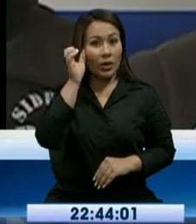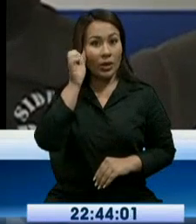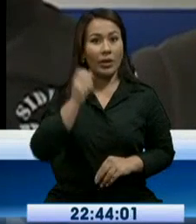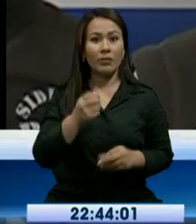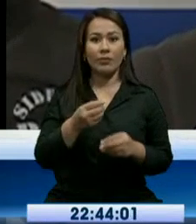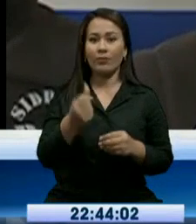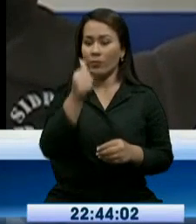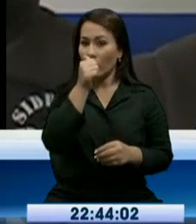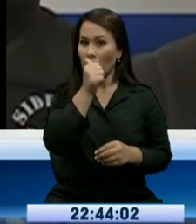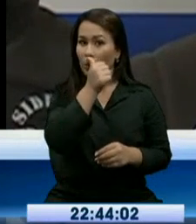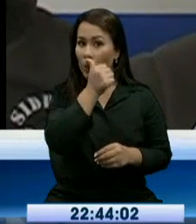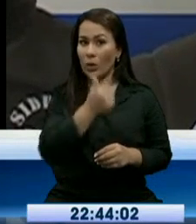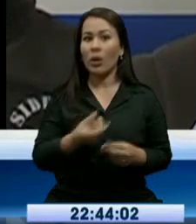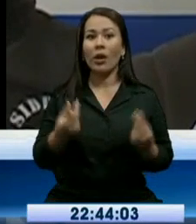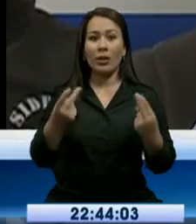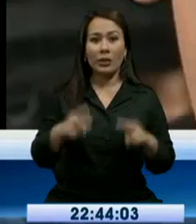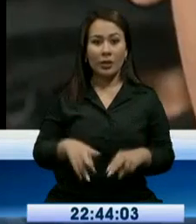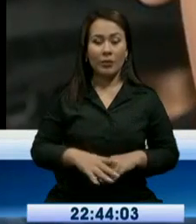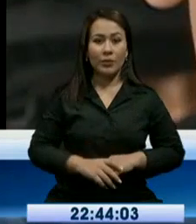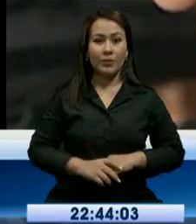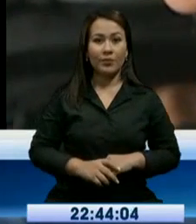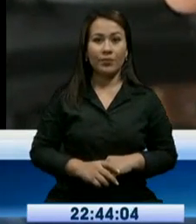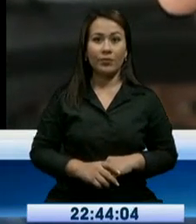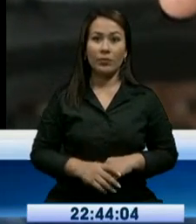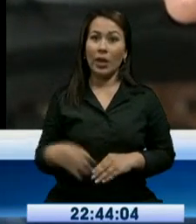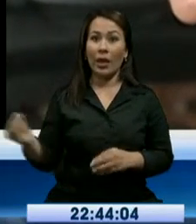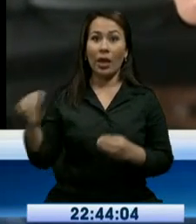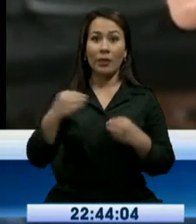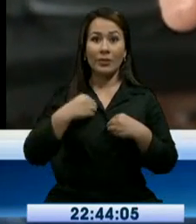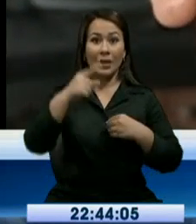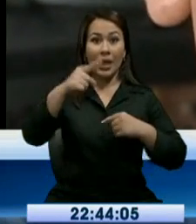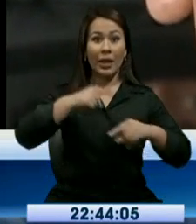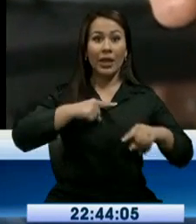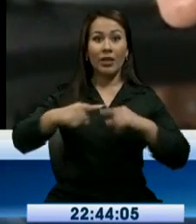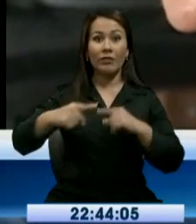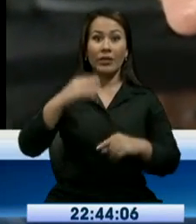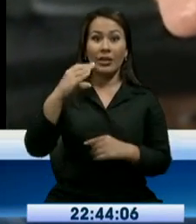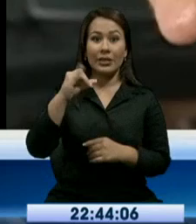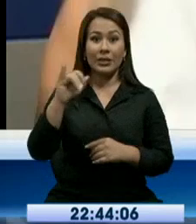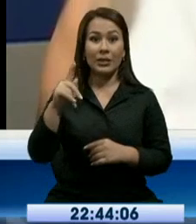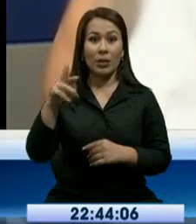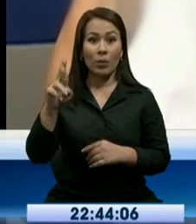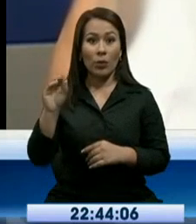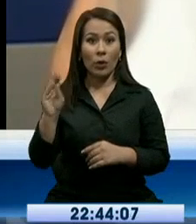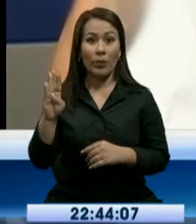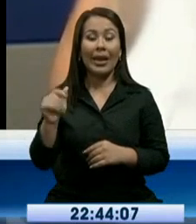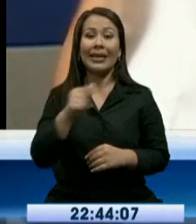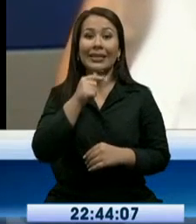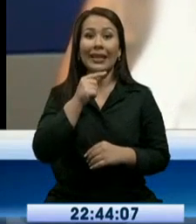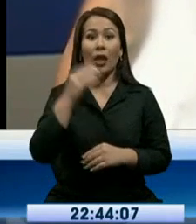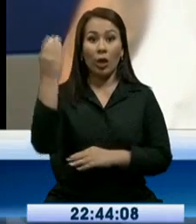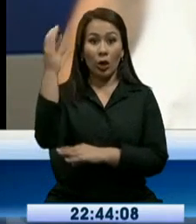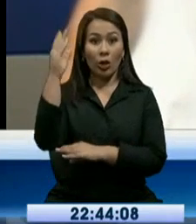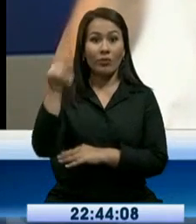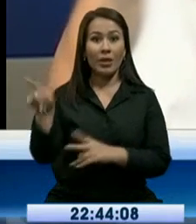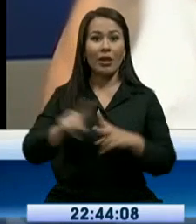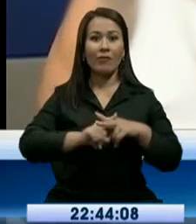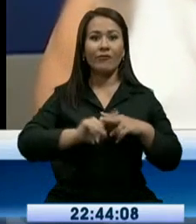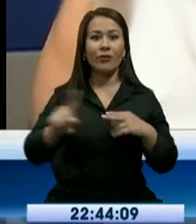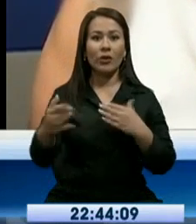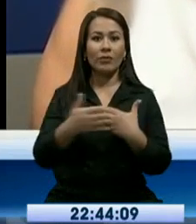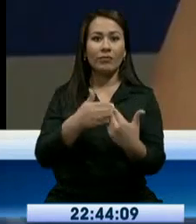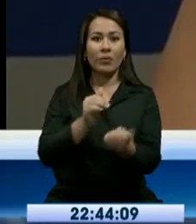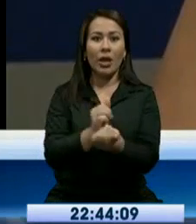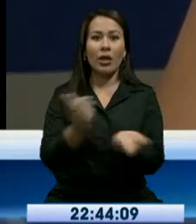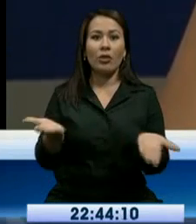sustancias estupefacientes y psicotrópicas. Según el jefe de la CIDPROVAG, coronel Ramiro Ortega, el colombiano escapó de un centro carcelario ubicado en